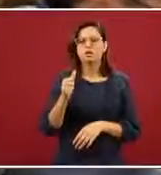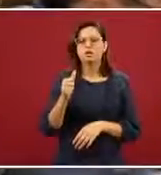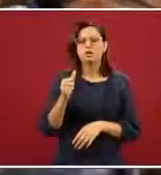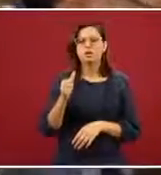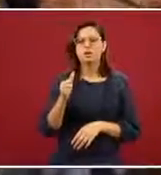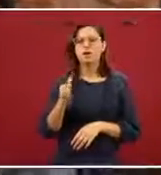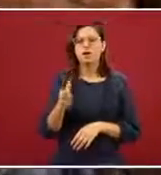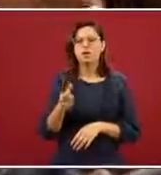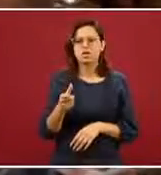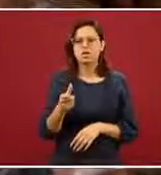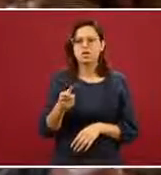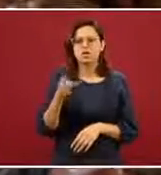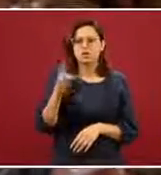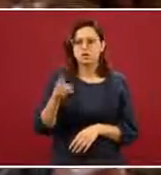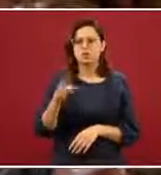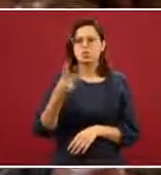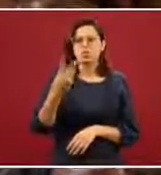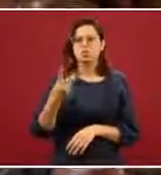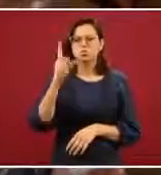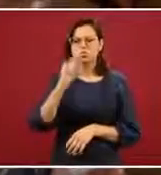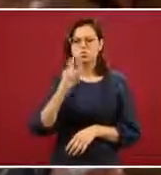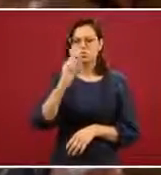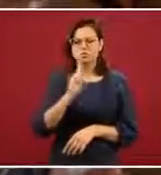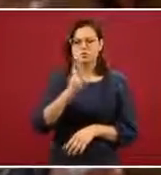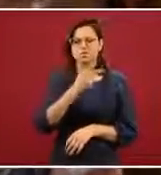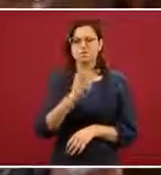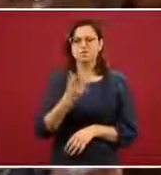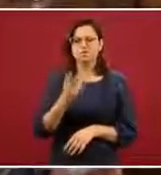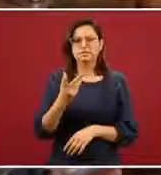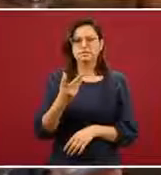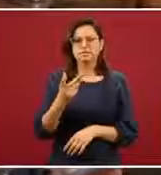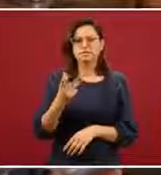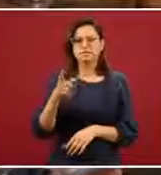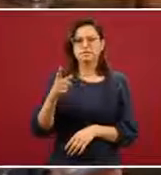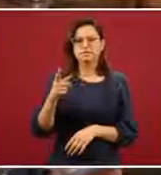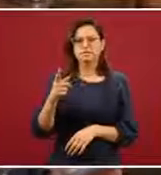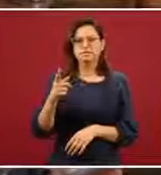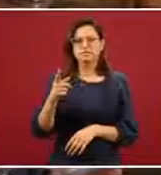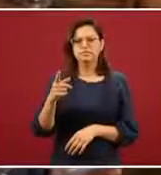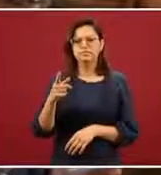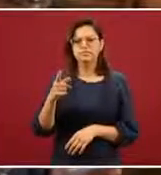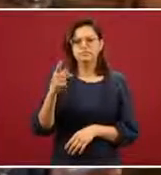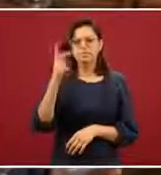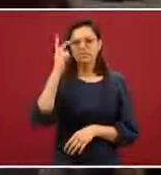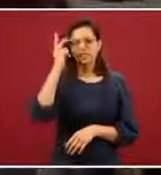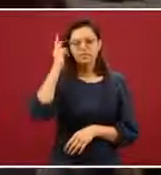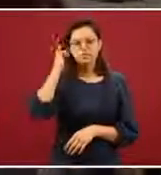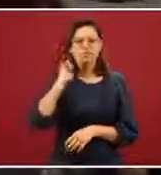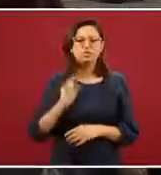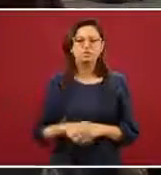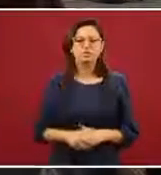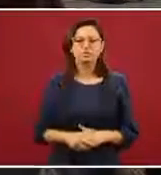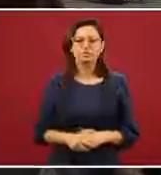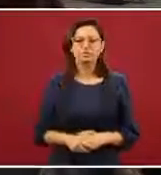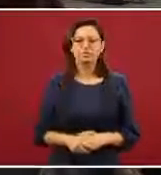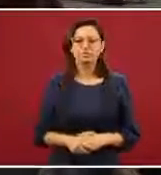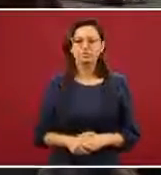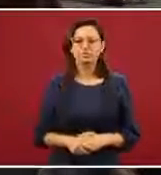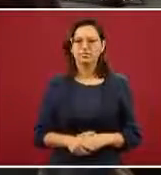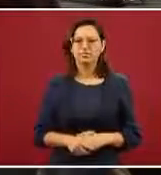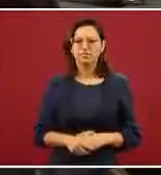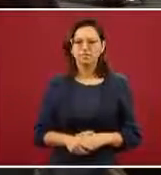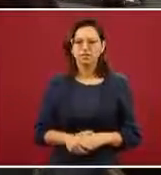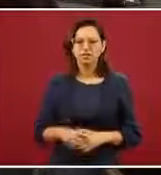muy cercanos de la Presidencia de la República y ellos nos dijeron que se iba a notar la ausencia de las mujeres el día